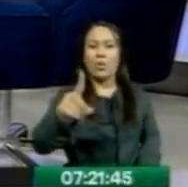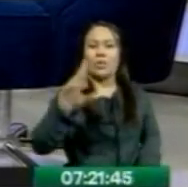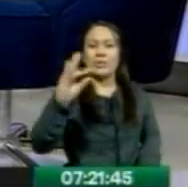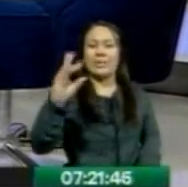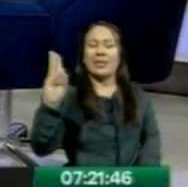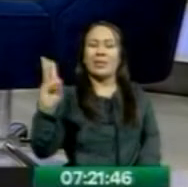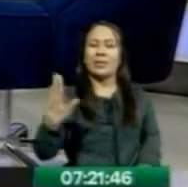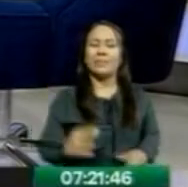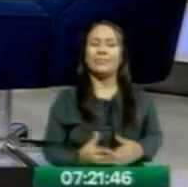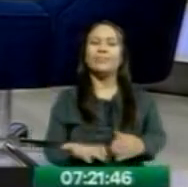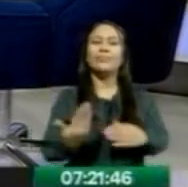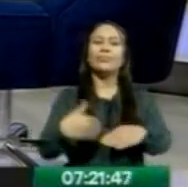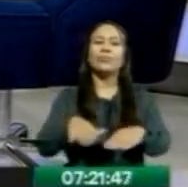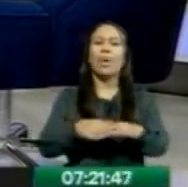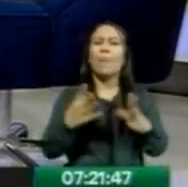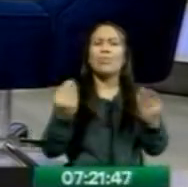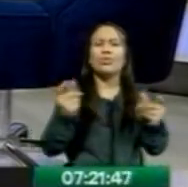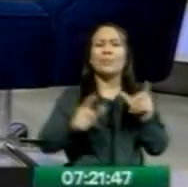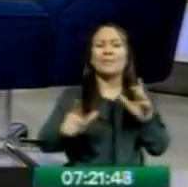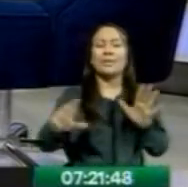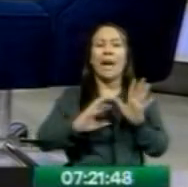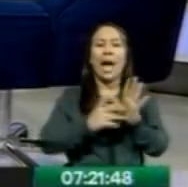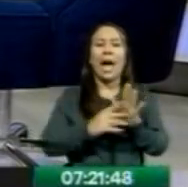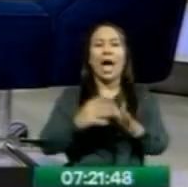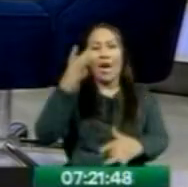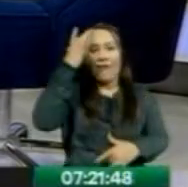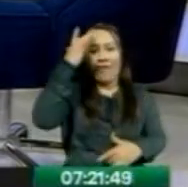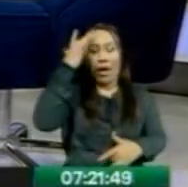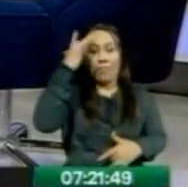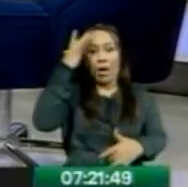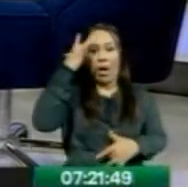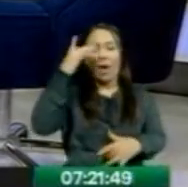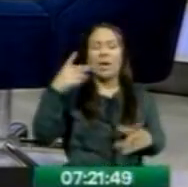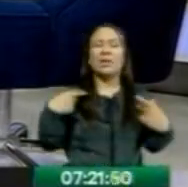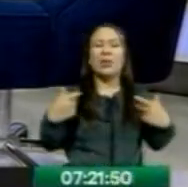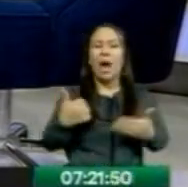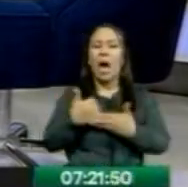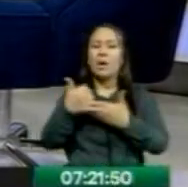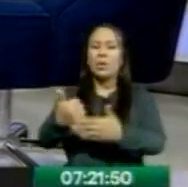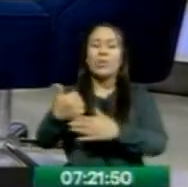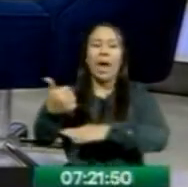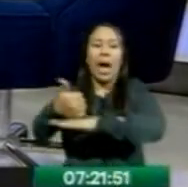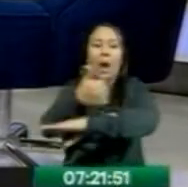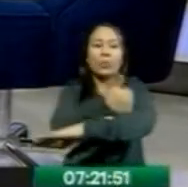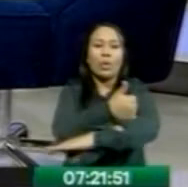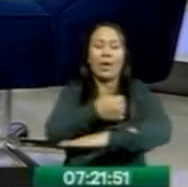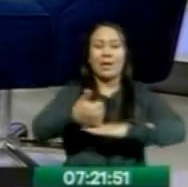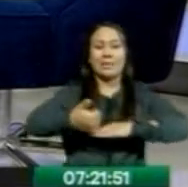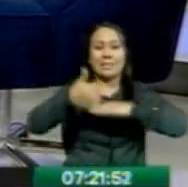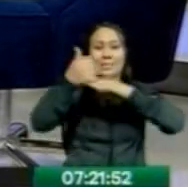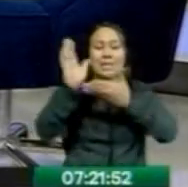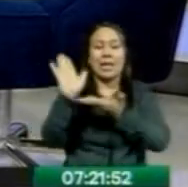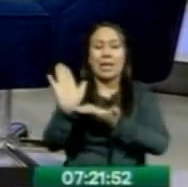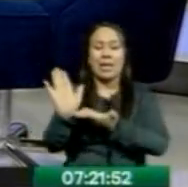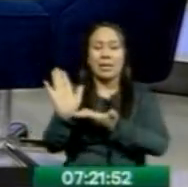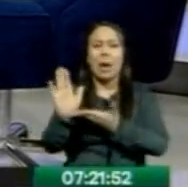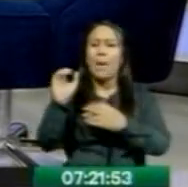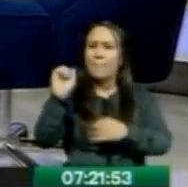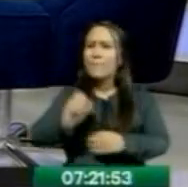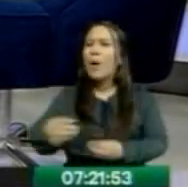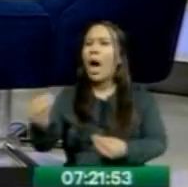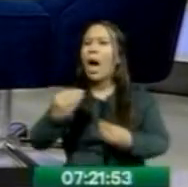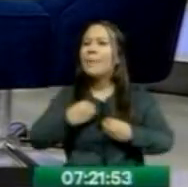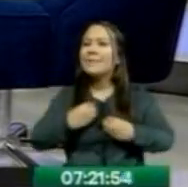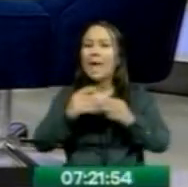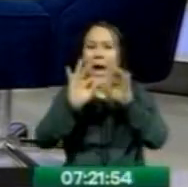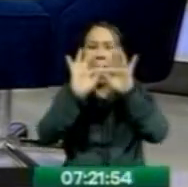2018-0176? Somos miles de radiólogos que estamos esperando que las autoridades del IES y del Ministerio de Salud Pública se pronuncien sobre